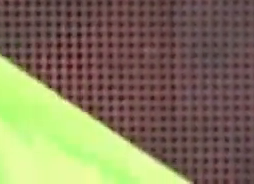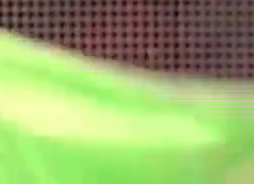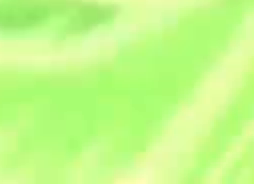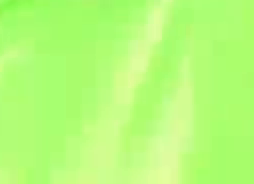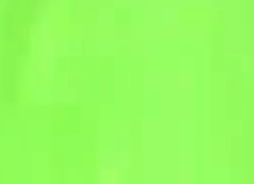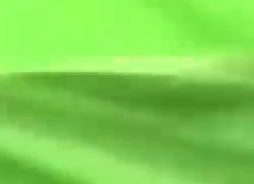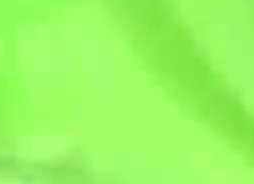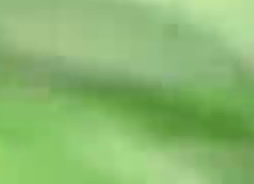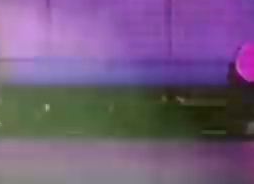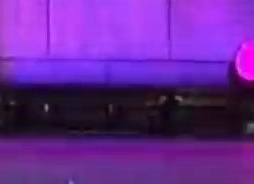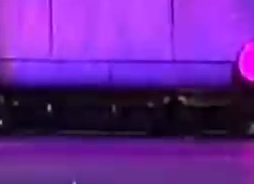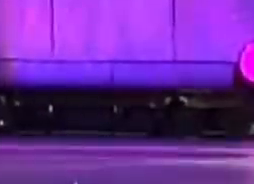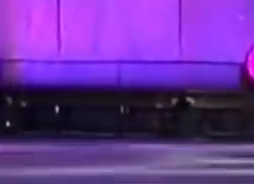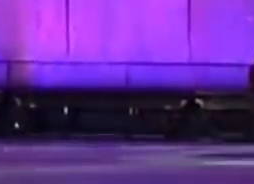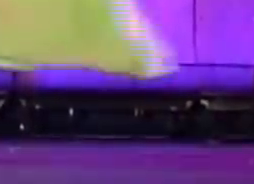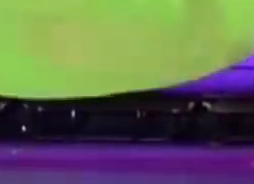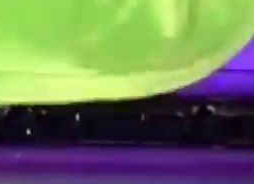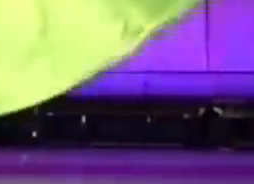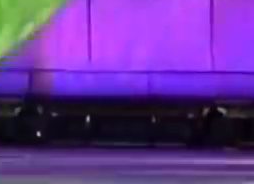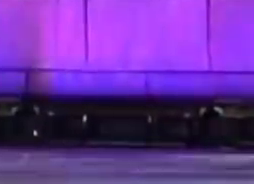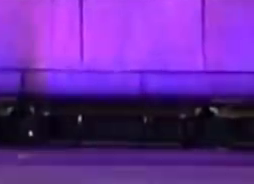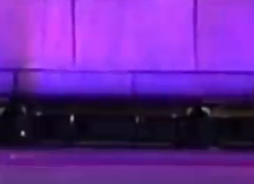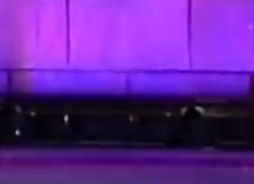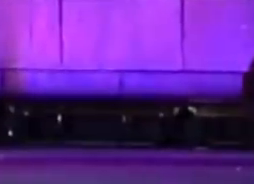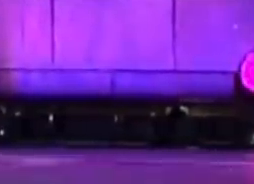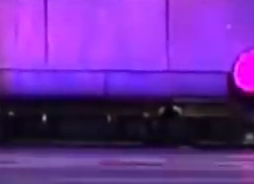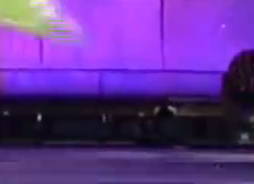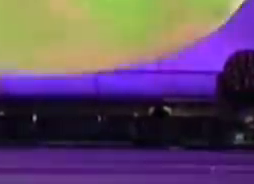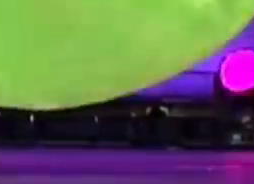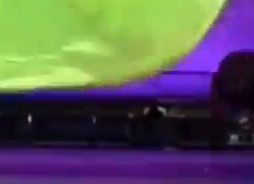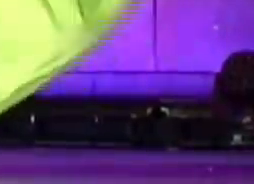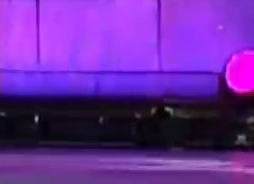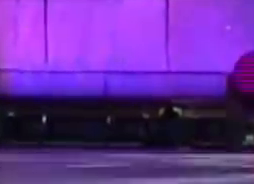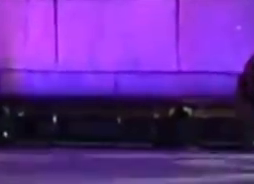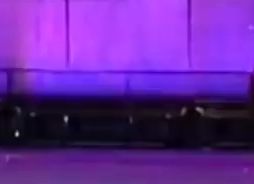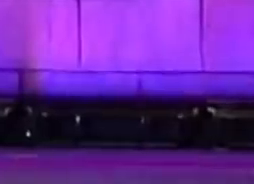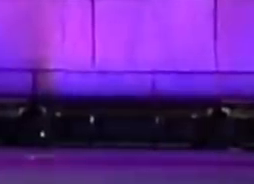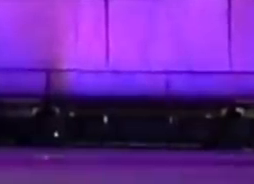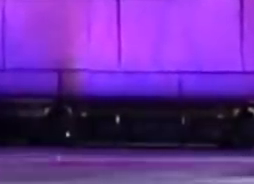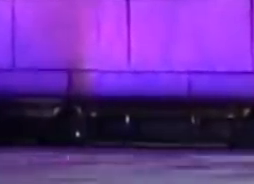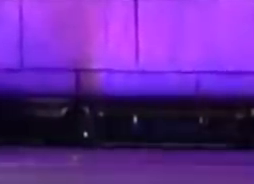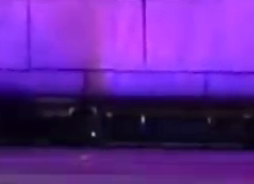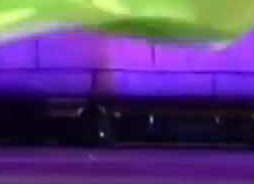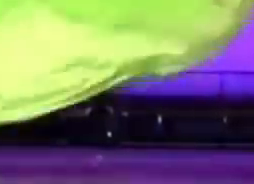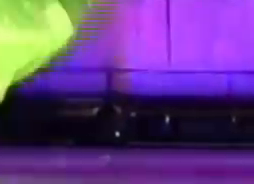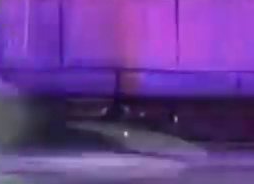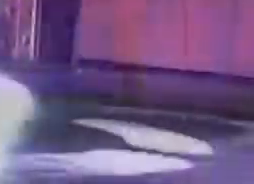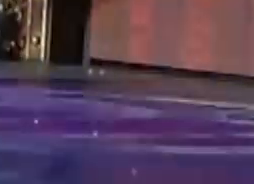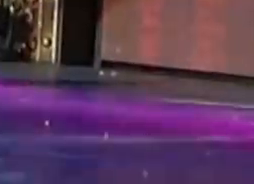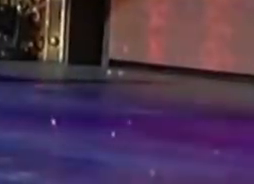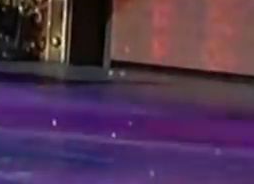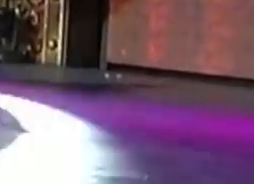con viento, crecí con barco y a trago largo me llevo su aliento. Pueblo